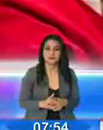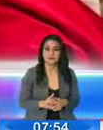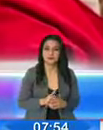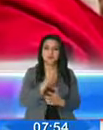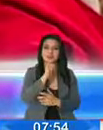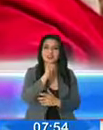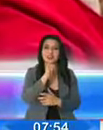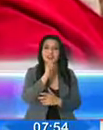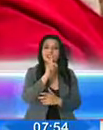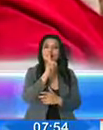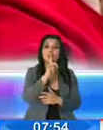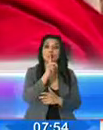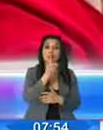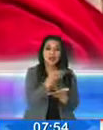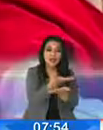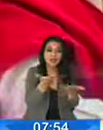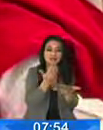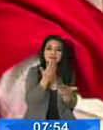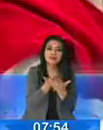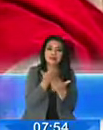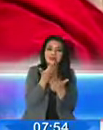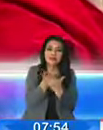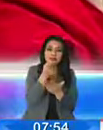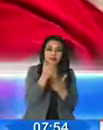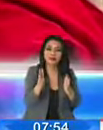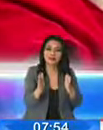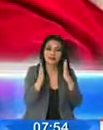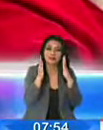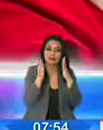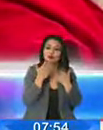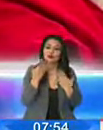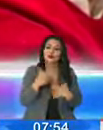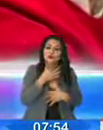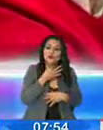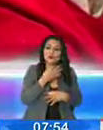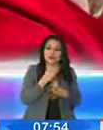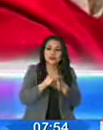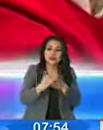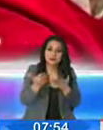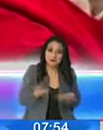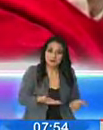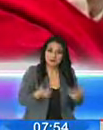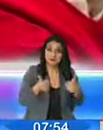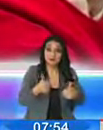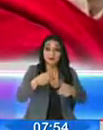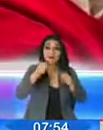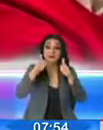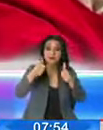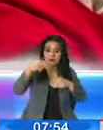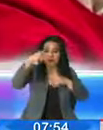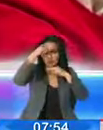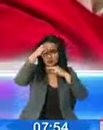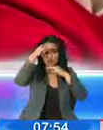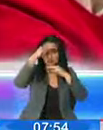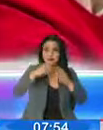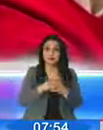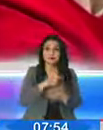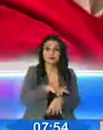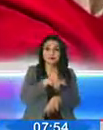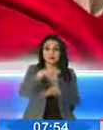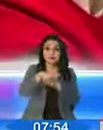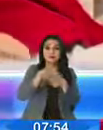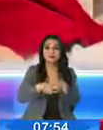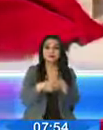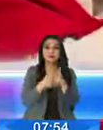atacungueños, muchísimas gracias por esta gentil invitación. Una buena noticia. Ese aeropuerto empieza a funcionar ya